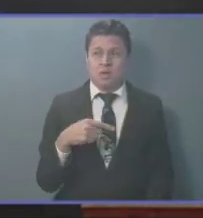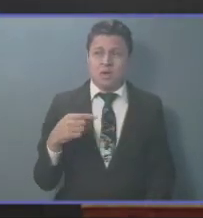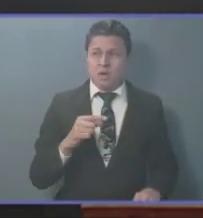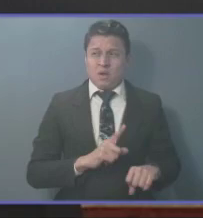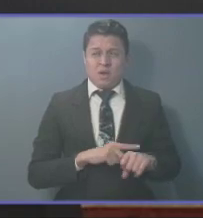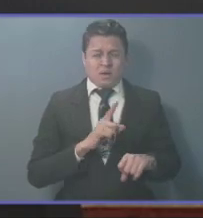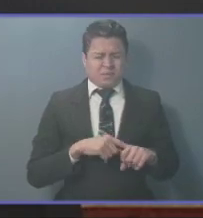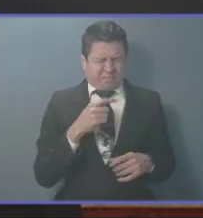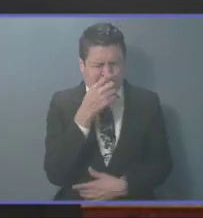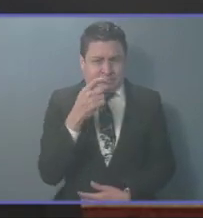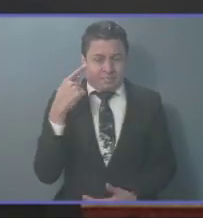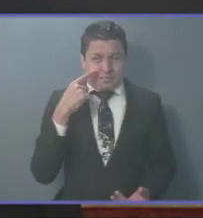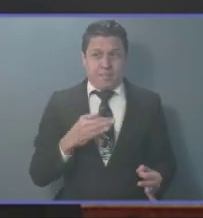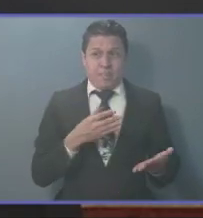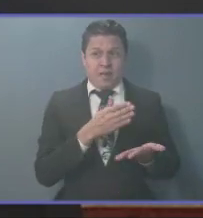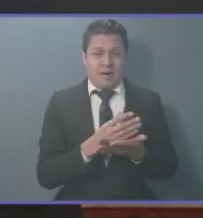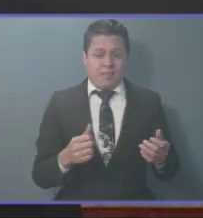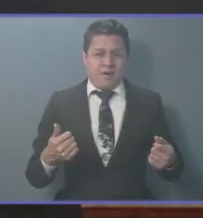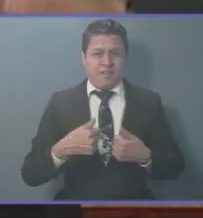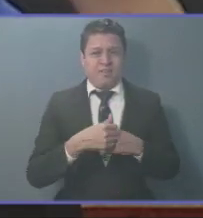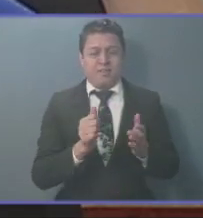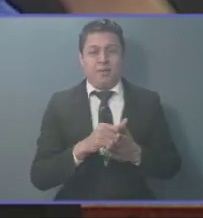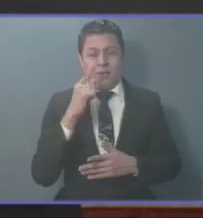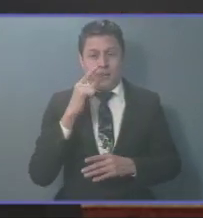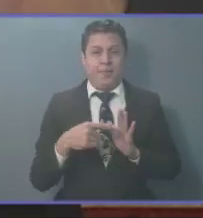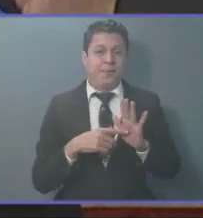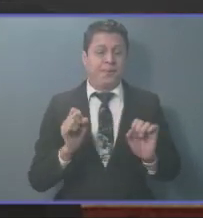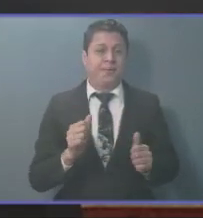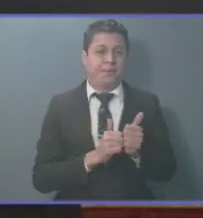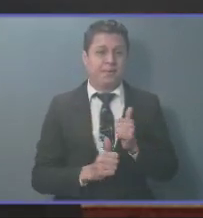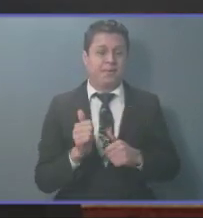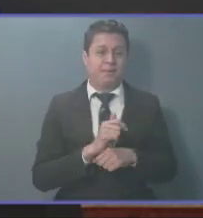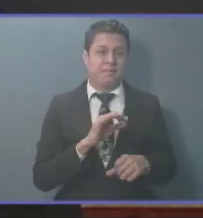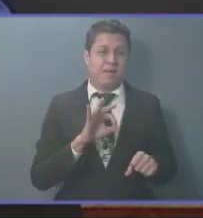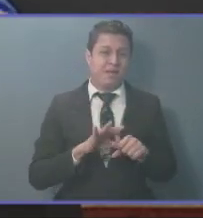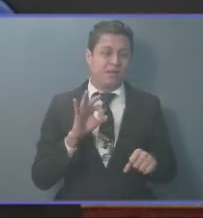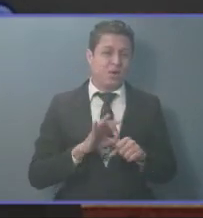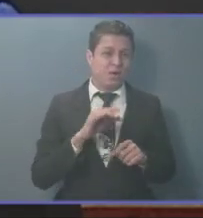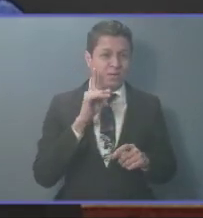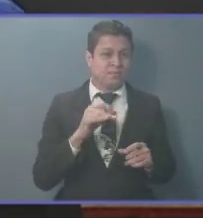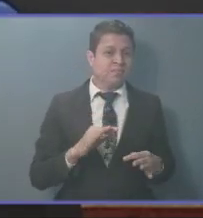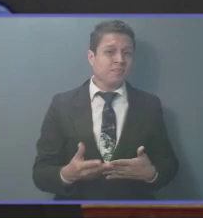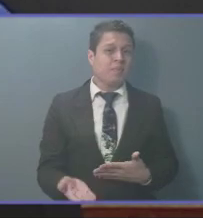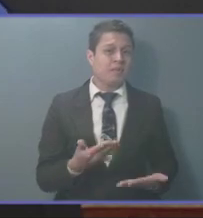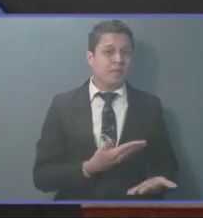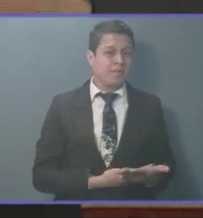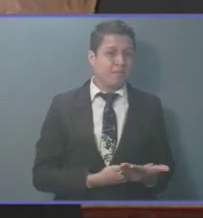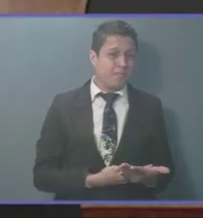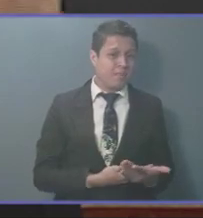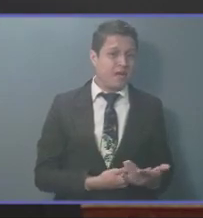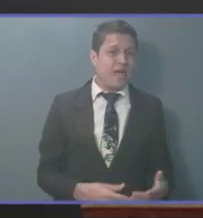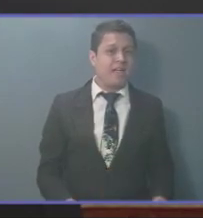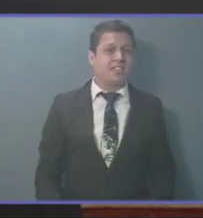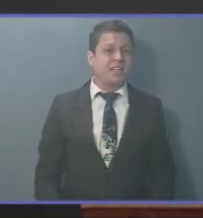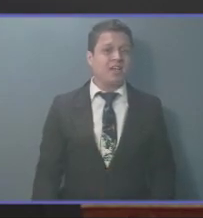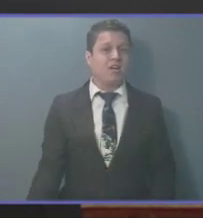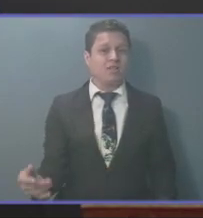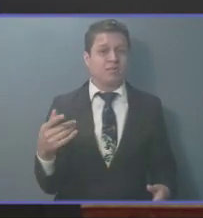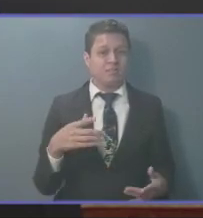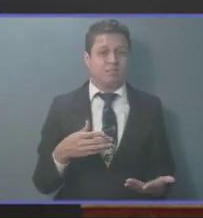momento llegue, estamos listos para superar este veto y sea la Sala de lo